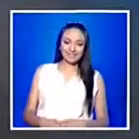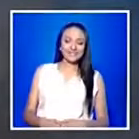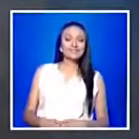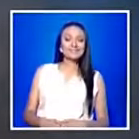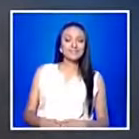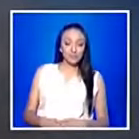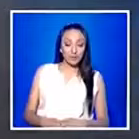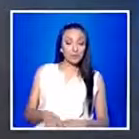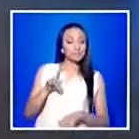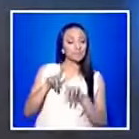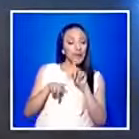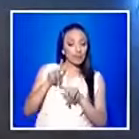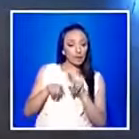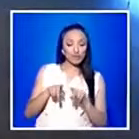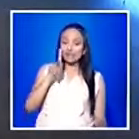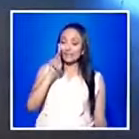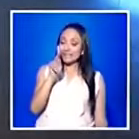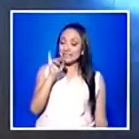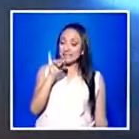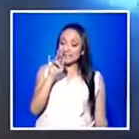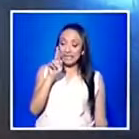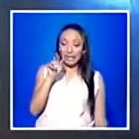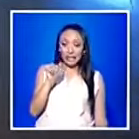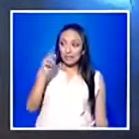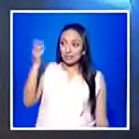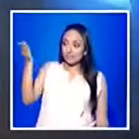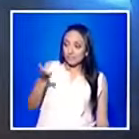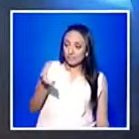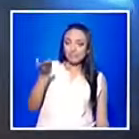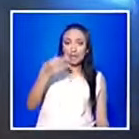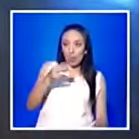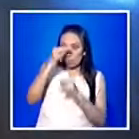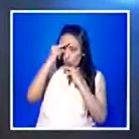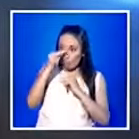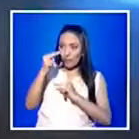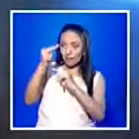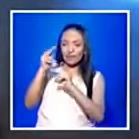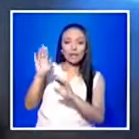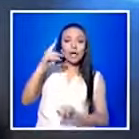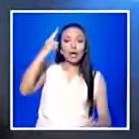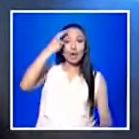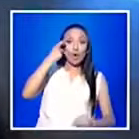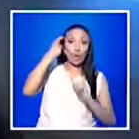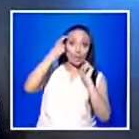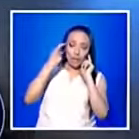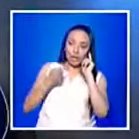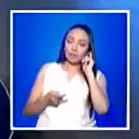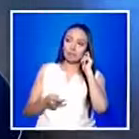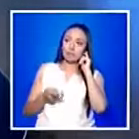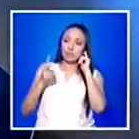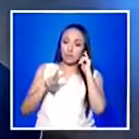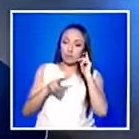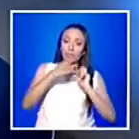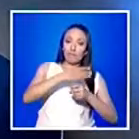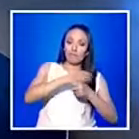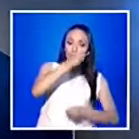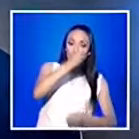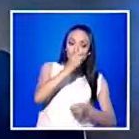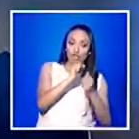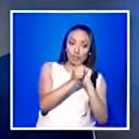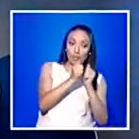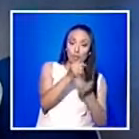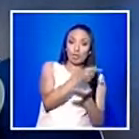Amigos, tras su regreso al país, Kiara Rodríguez recibió un homenaje de parte del gobierno y la Federación Deportiva del Guayas.